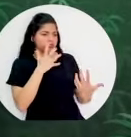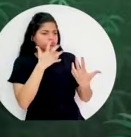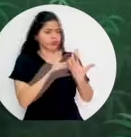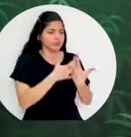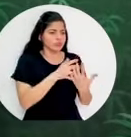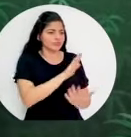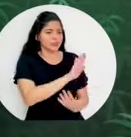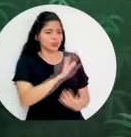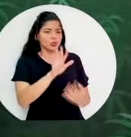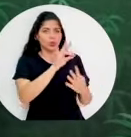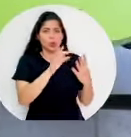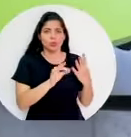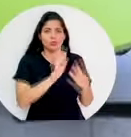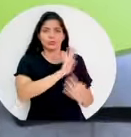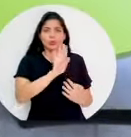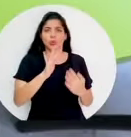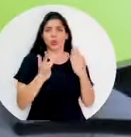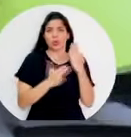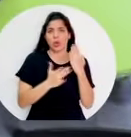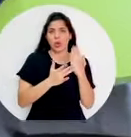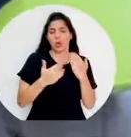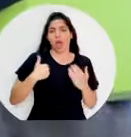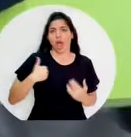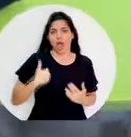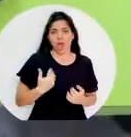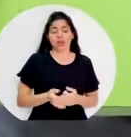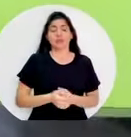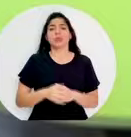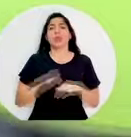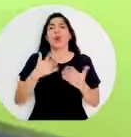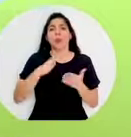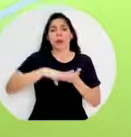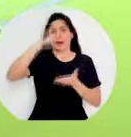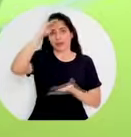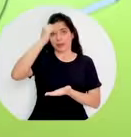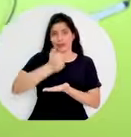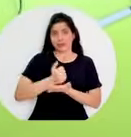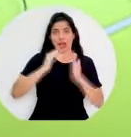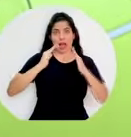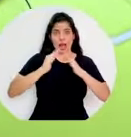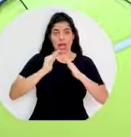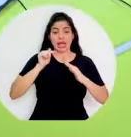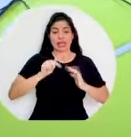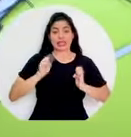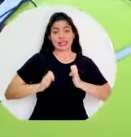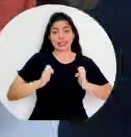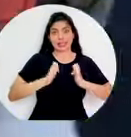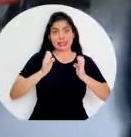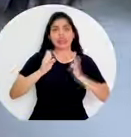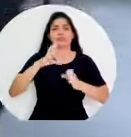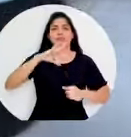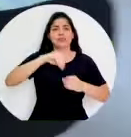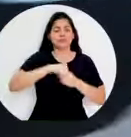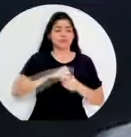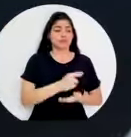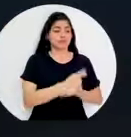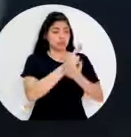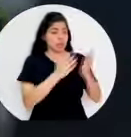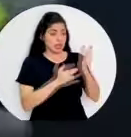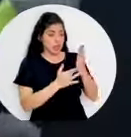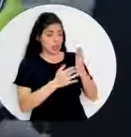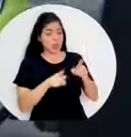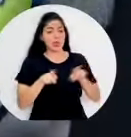se amolden a las opciones tecnológicas de lo que disponemos. Aprendo en casa es una estrategia que integra